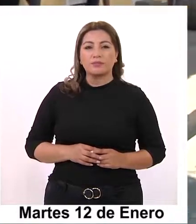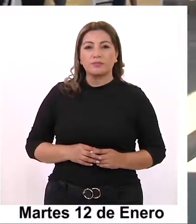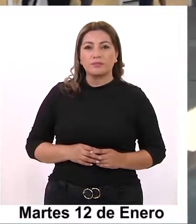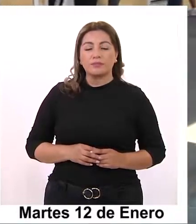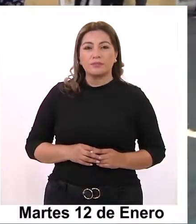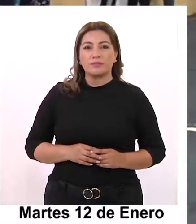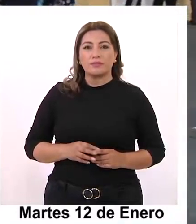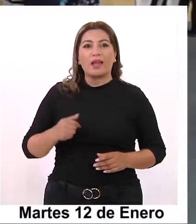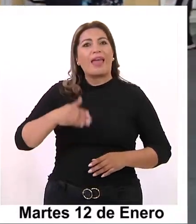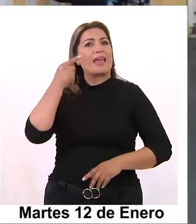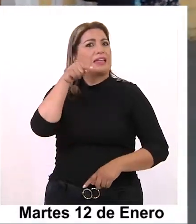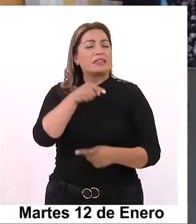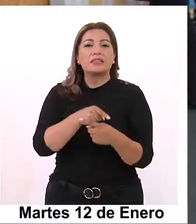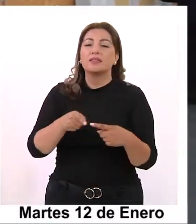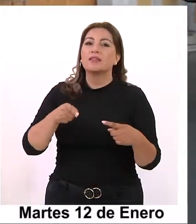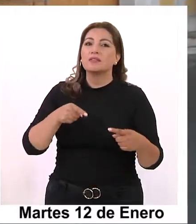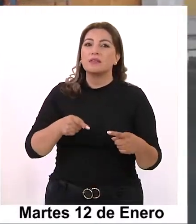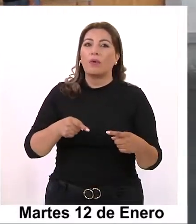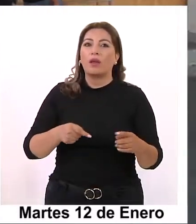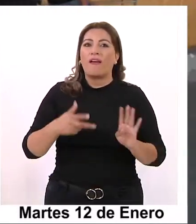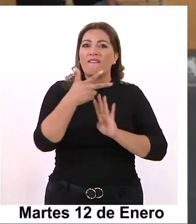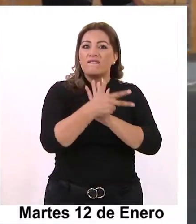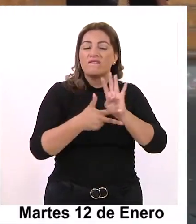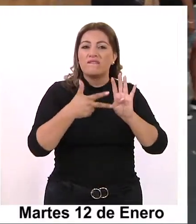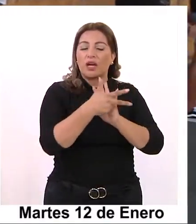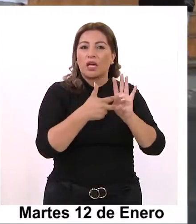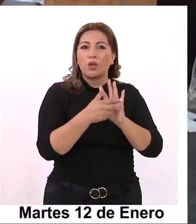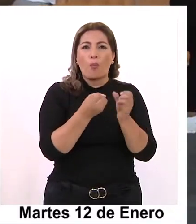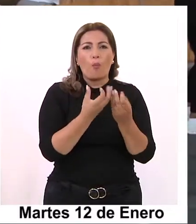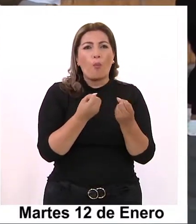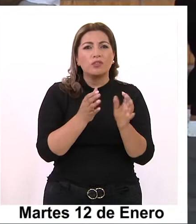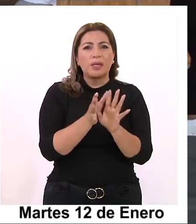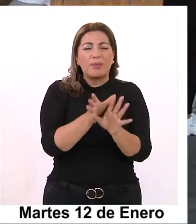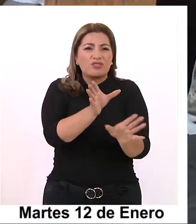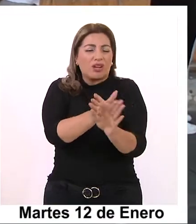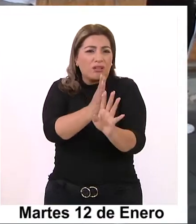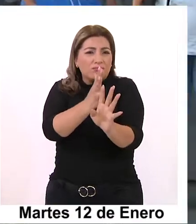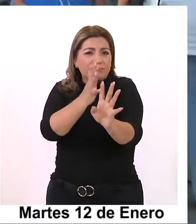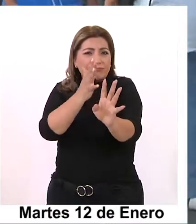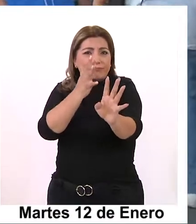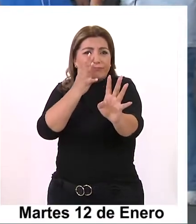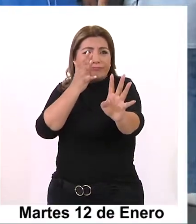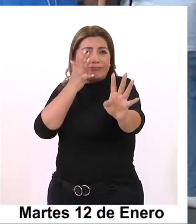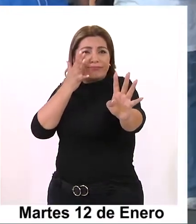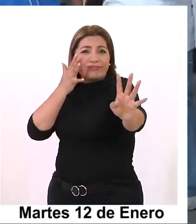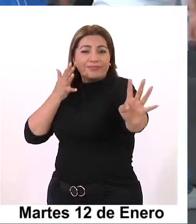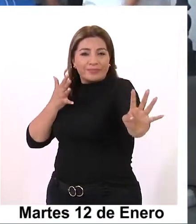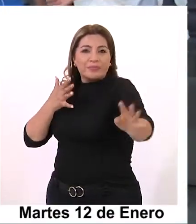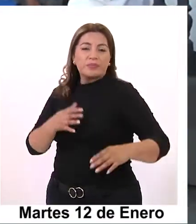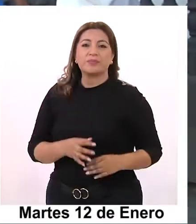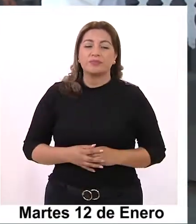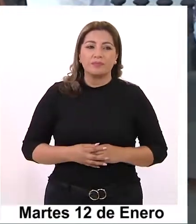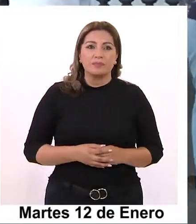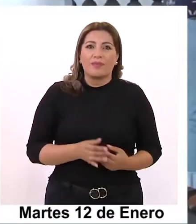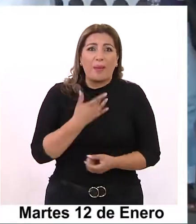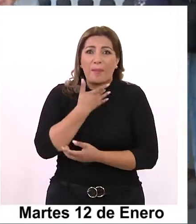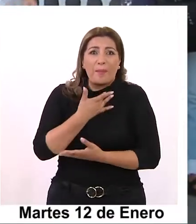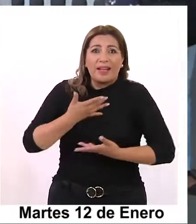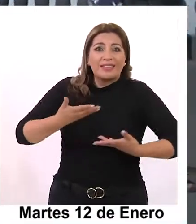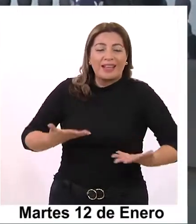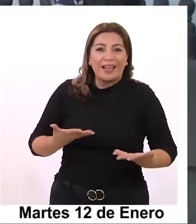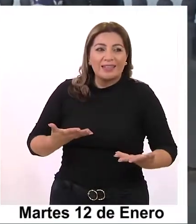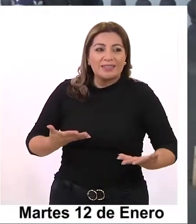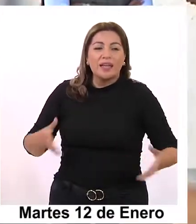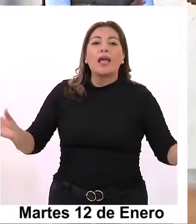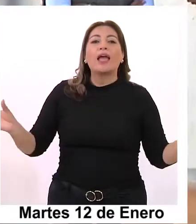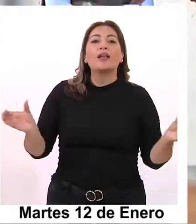Desde inicio de esta semana, el Paseo Vaquedano se ha visto con mayor afluencia de gente y largas filas. Esto debido a